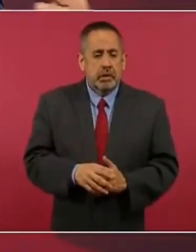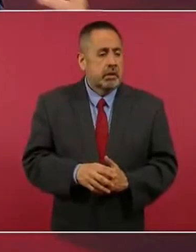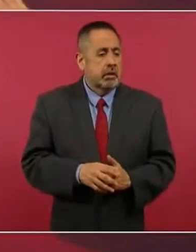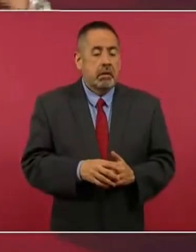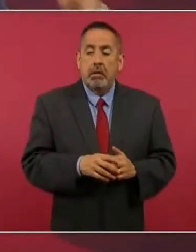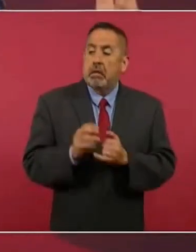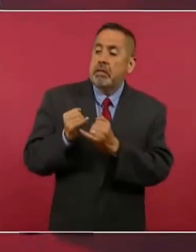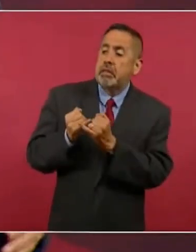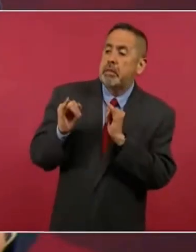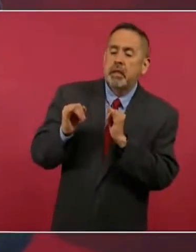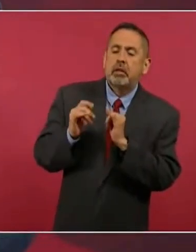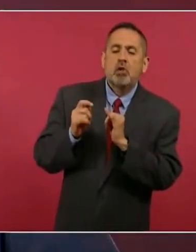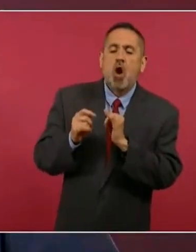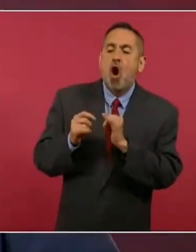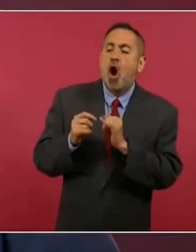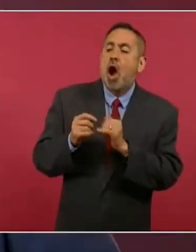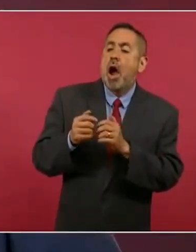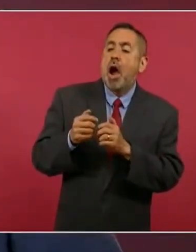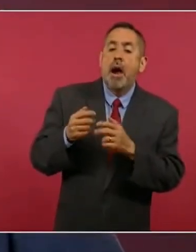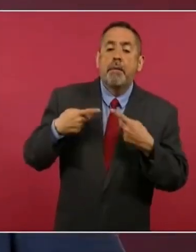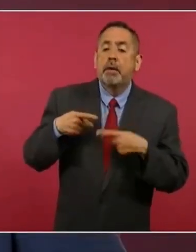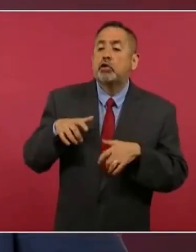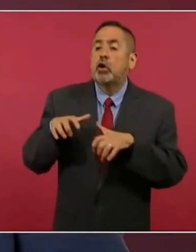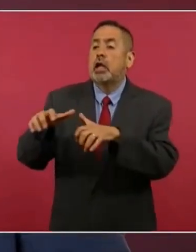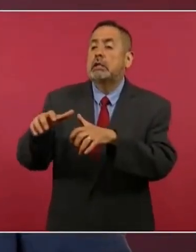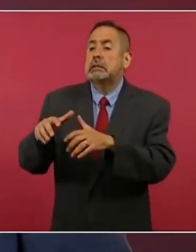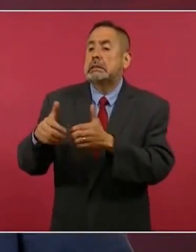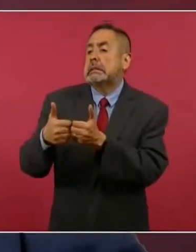independientes del pueblo,